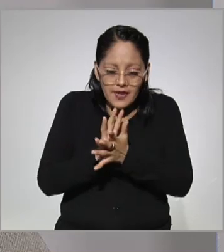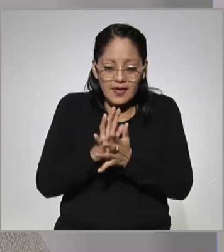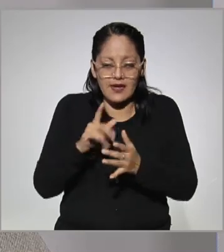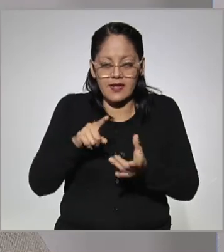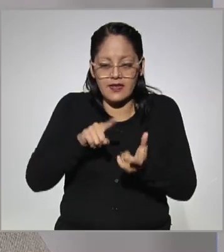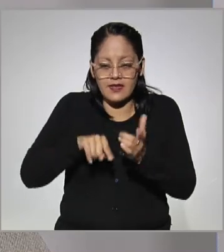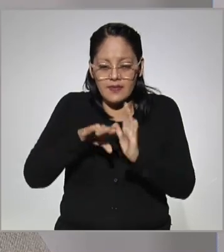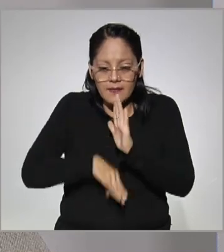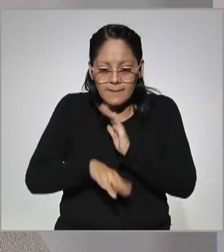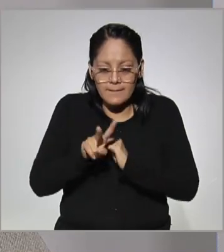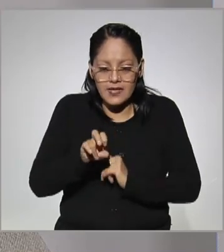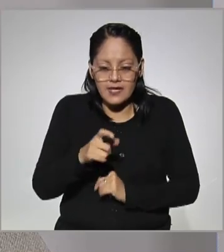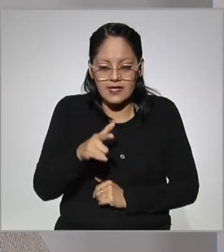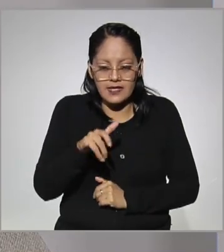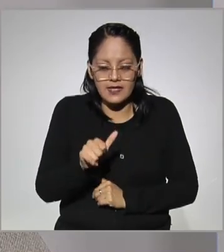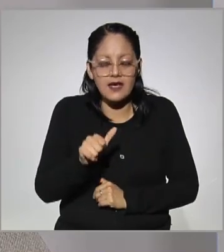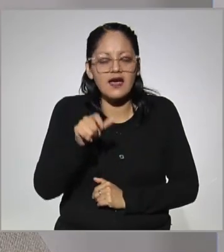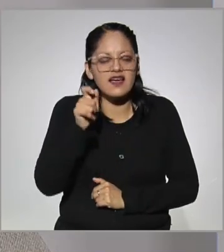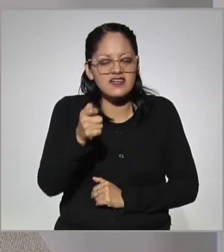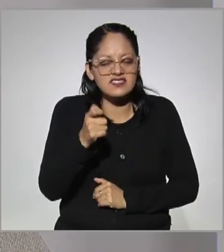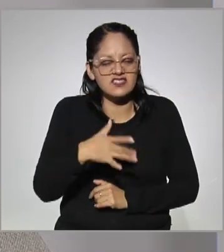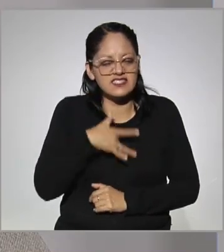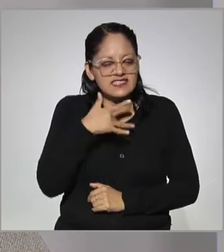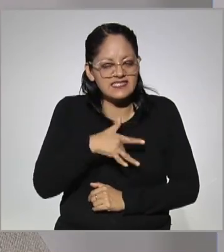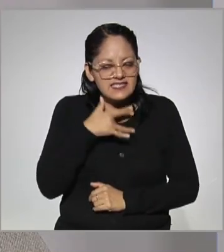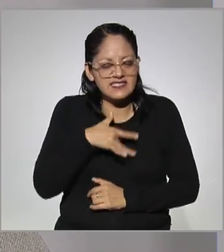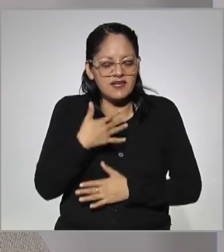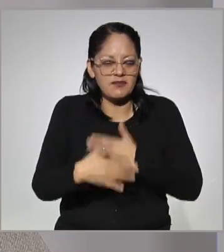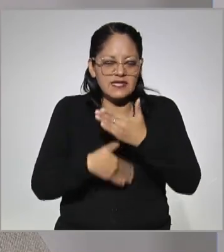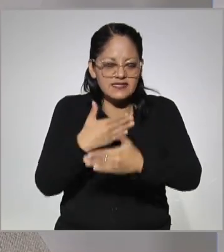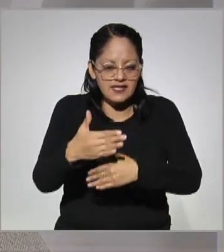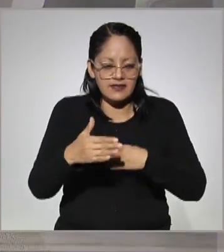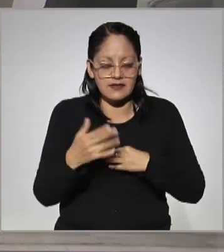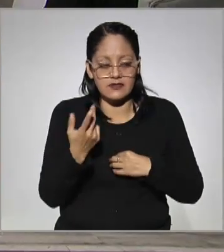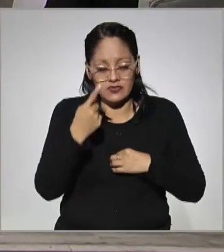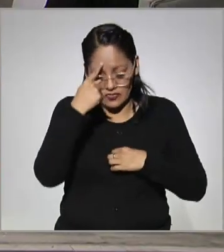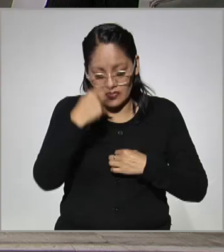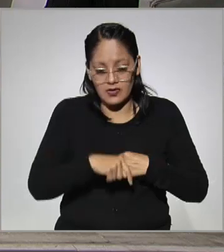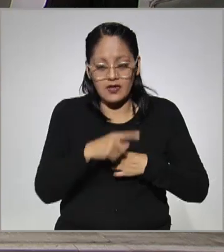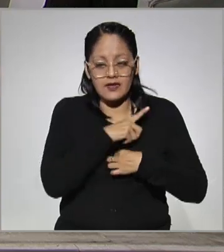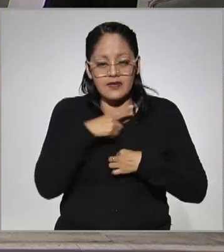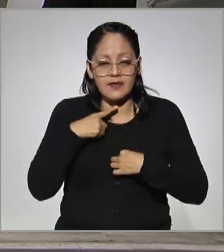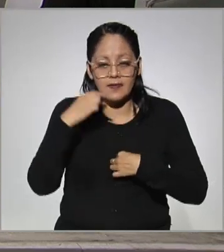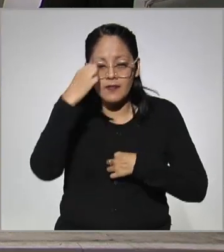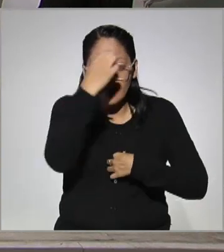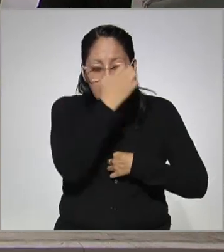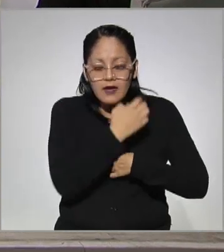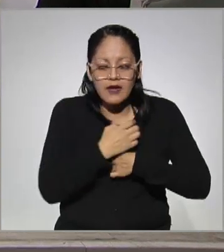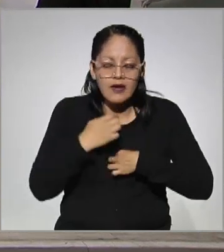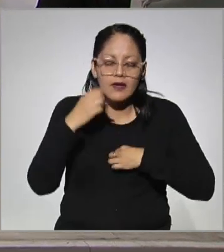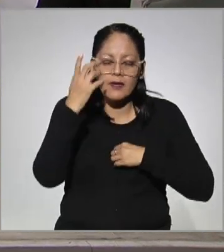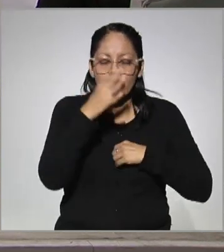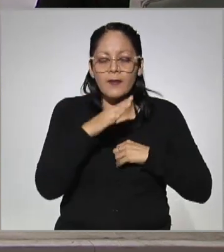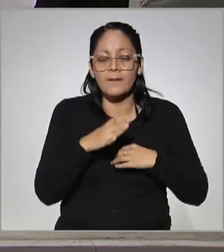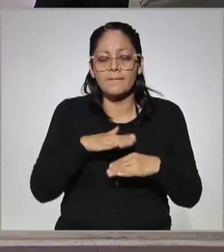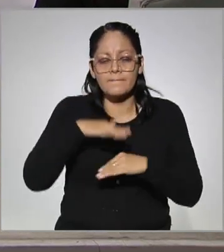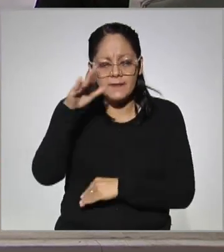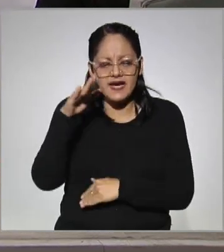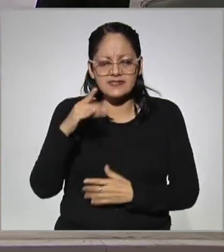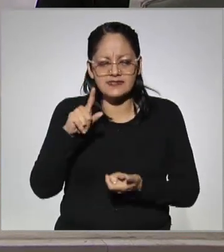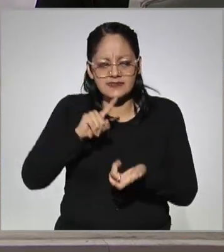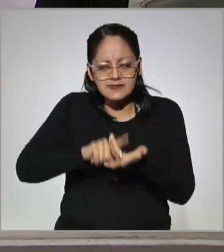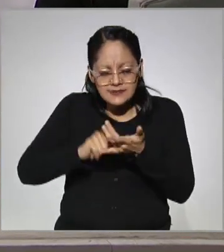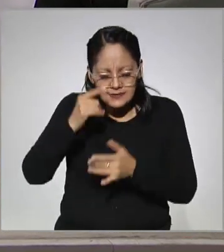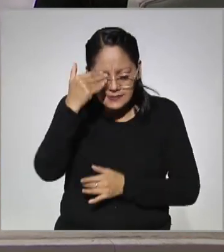puede también ocasionarles como muchos síntomas posteriormente. Entonces sí sería como evaluarla como más integralmente